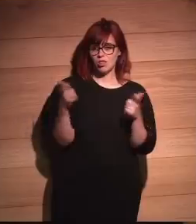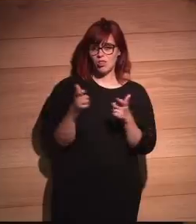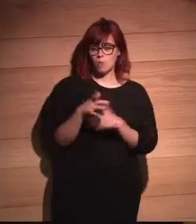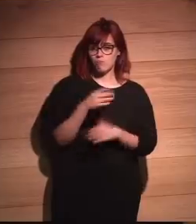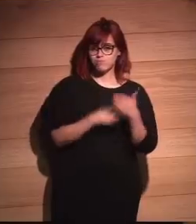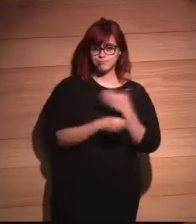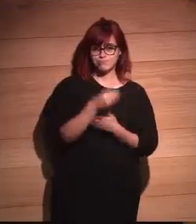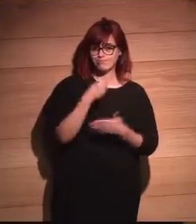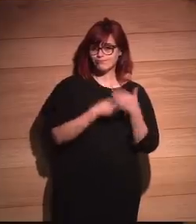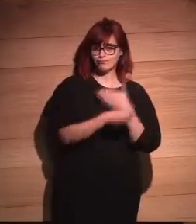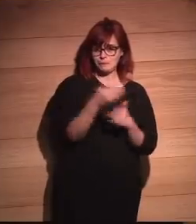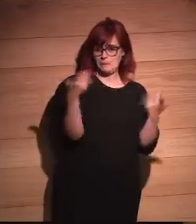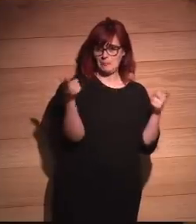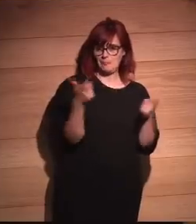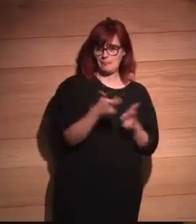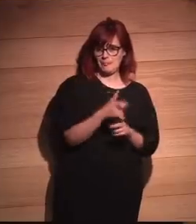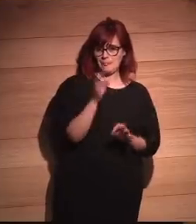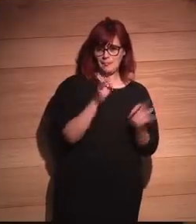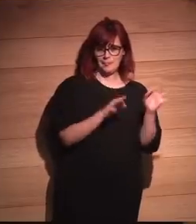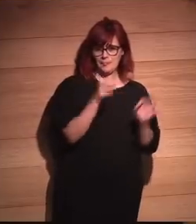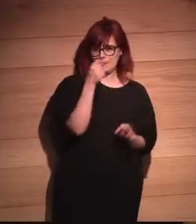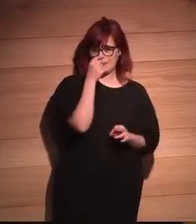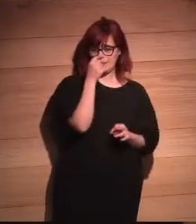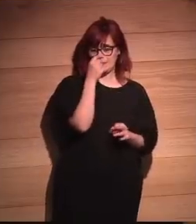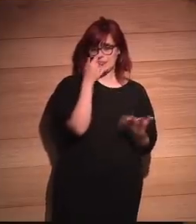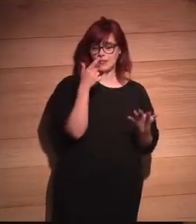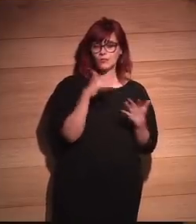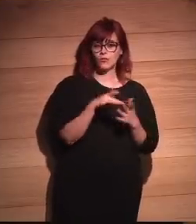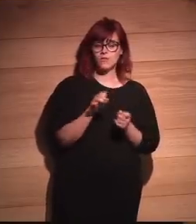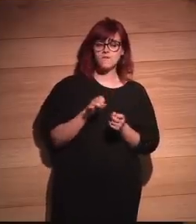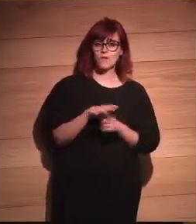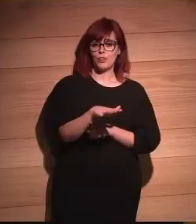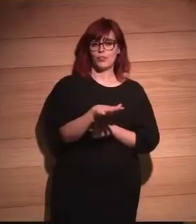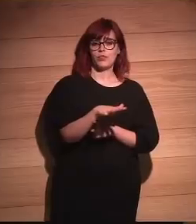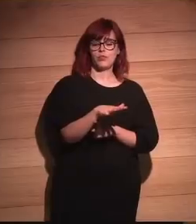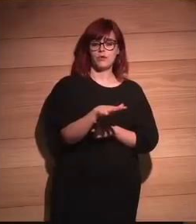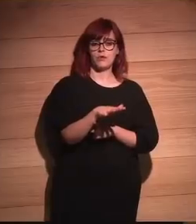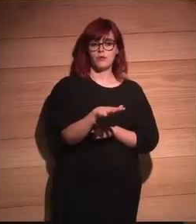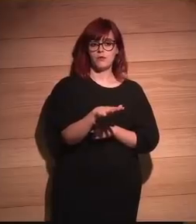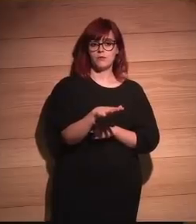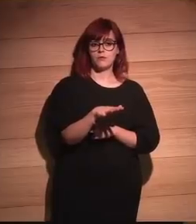de natalidad ha sido influenciada, ha sido